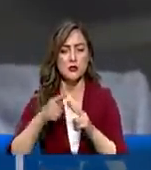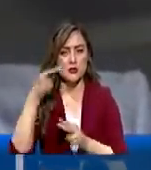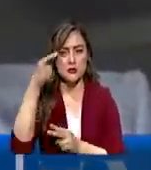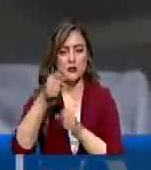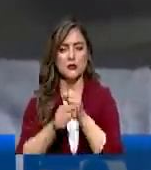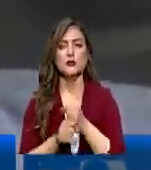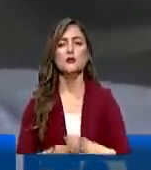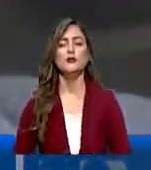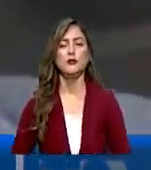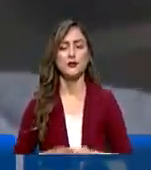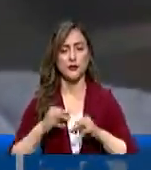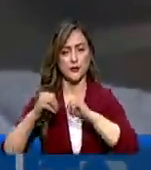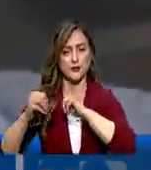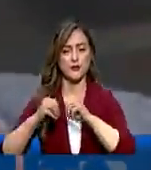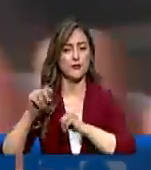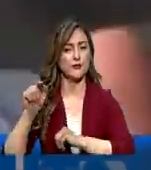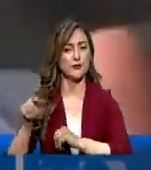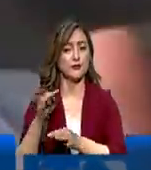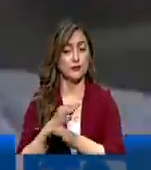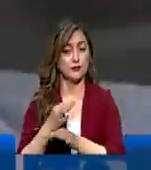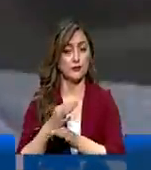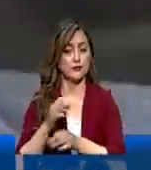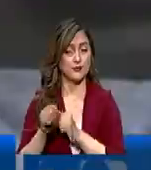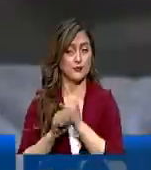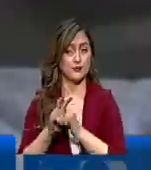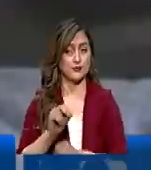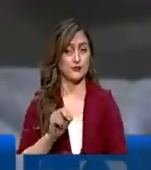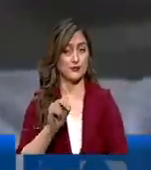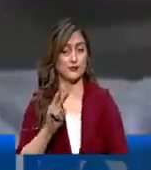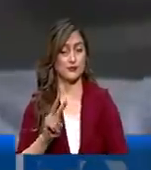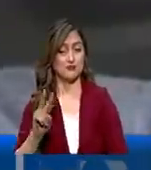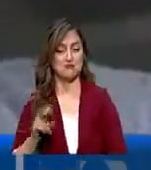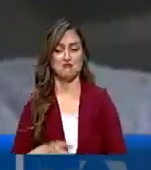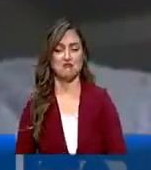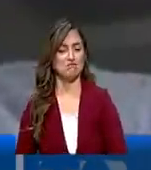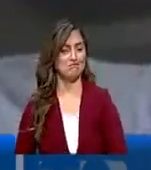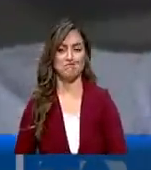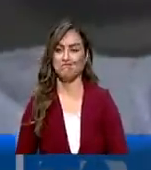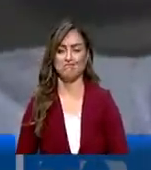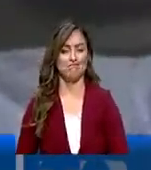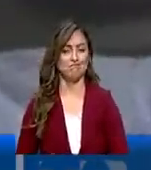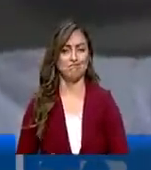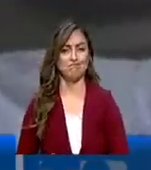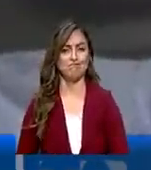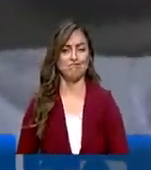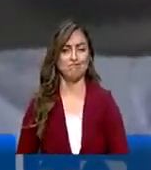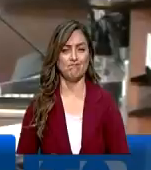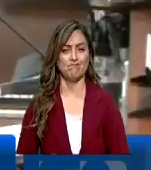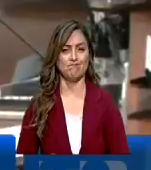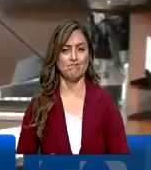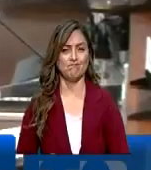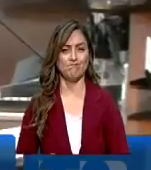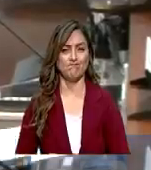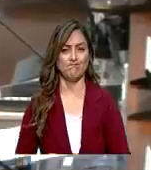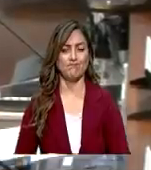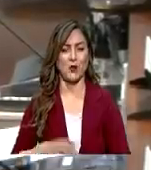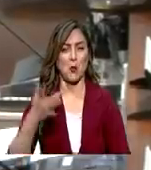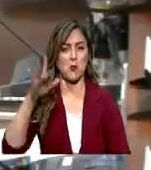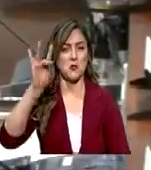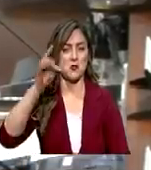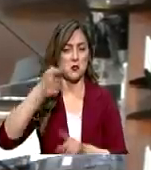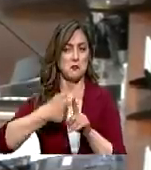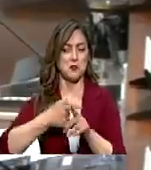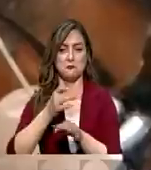próximo, el metro no va a poder operar al menos en los próximos 18 meses.